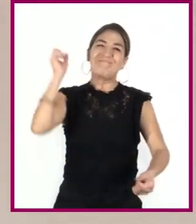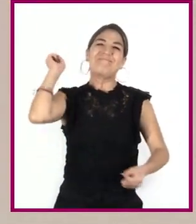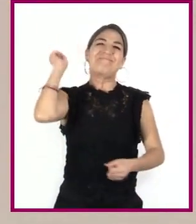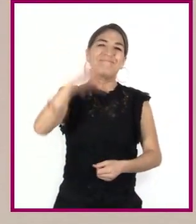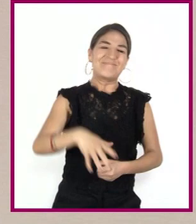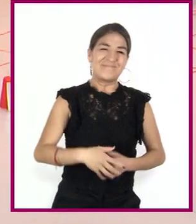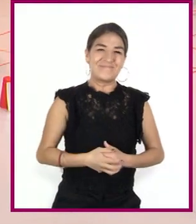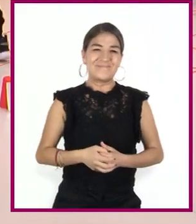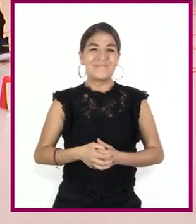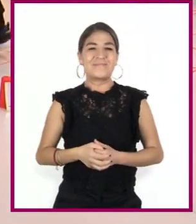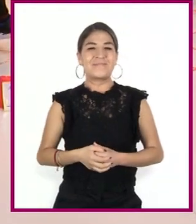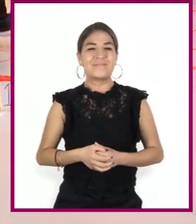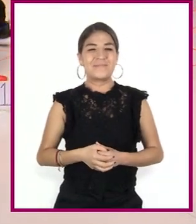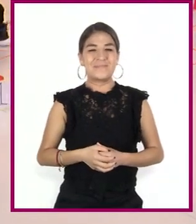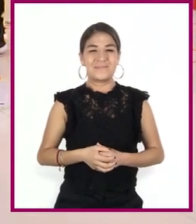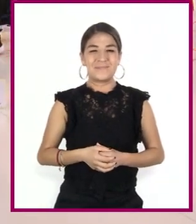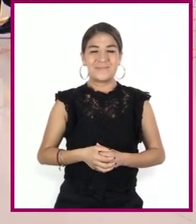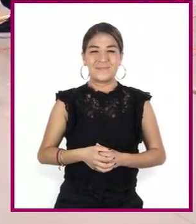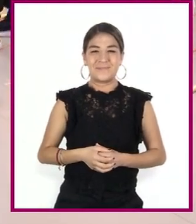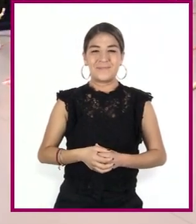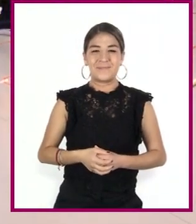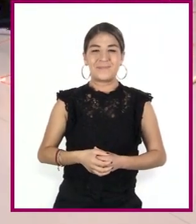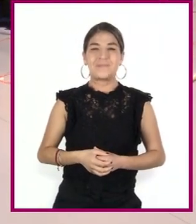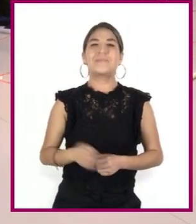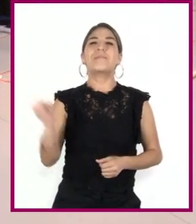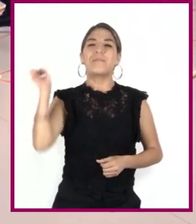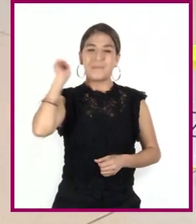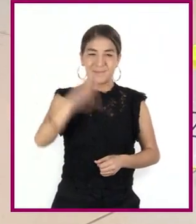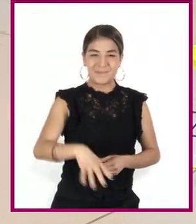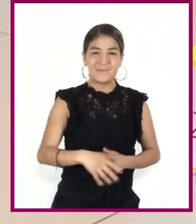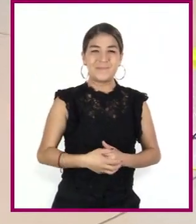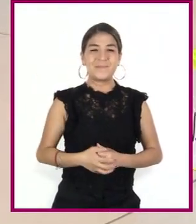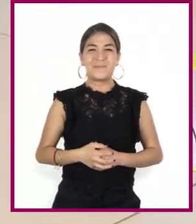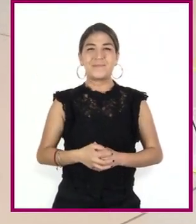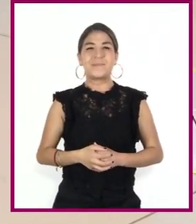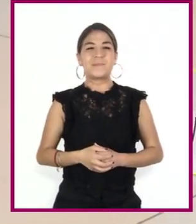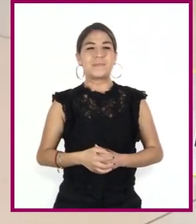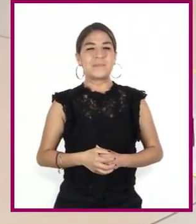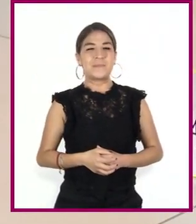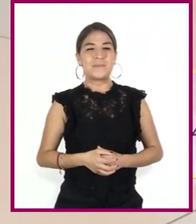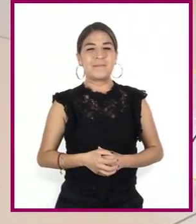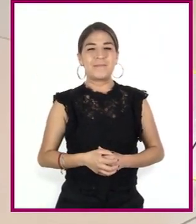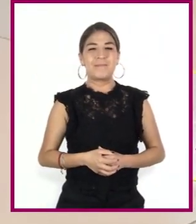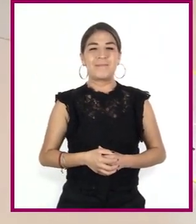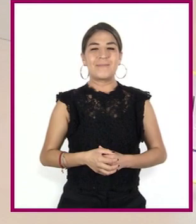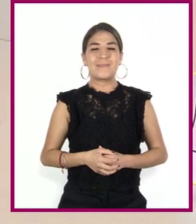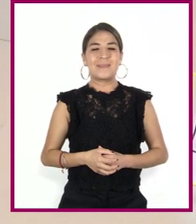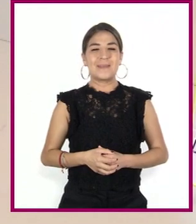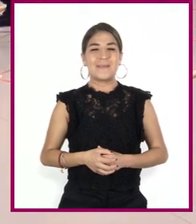Lanzador otra vez. Vámonos. Vamos. Un poco más atrás. Más atrás, exactamente.